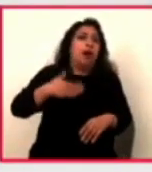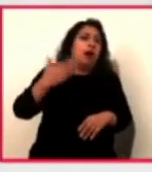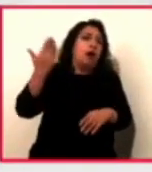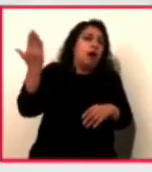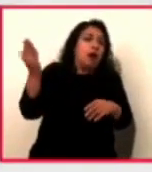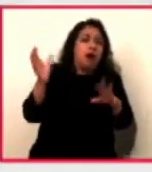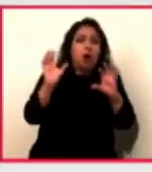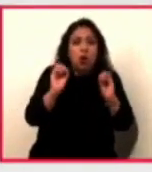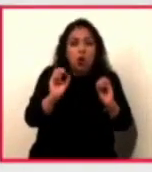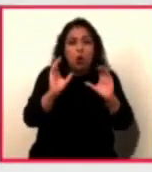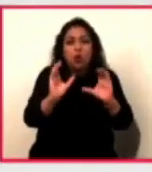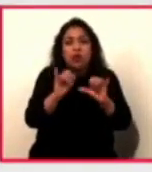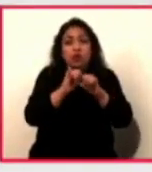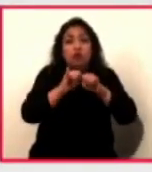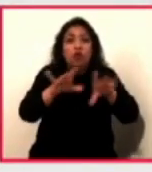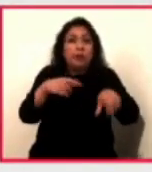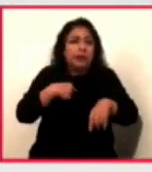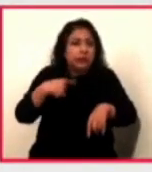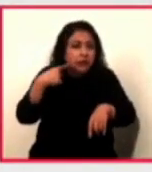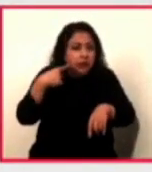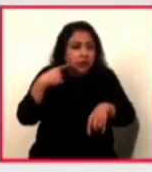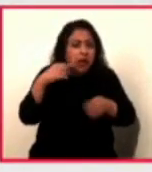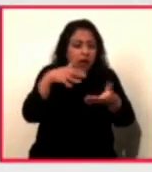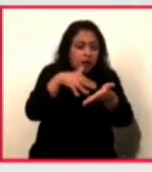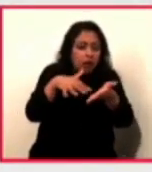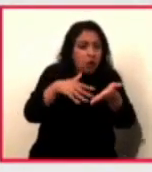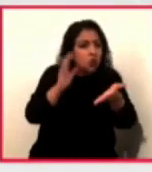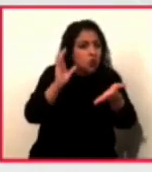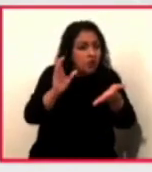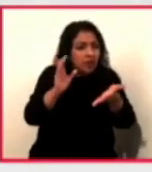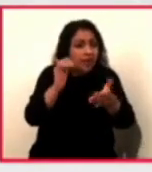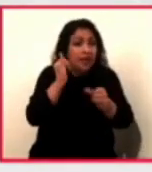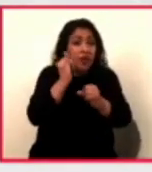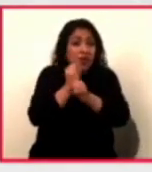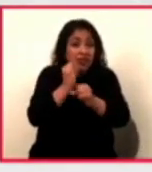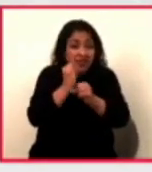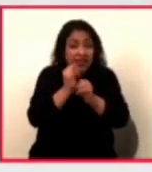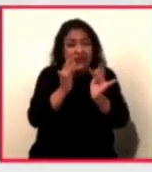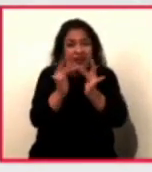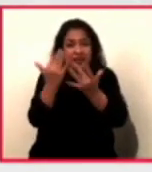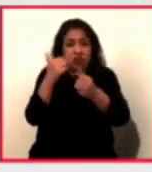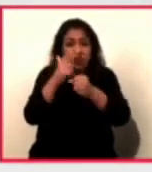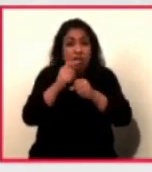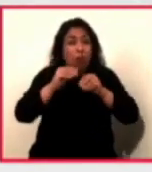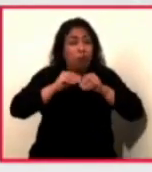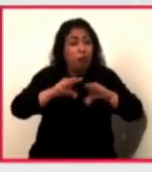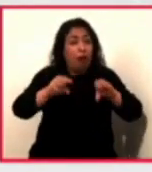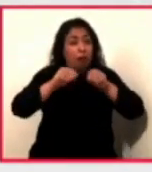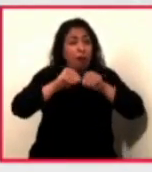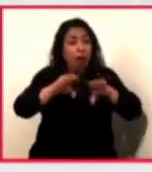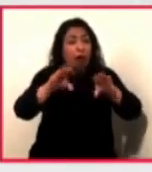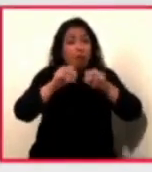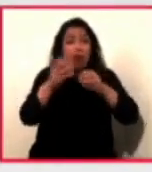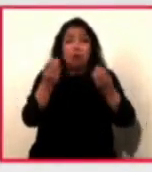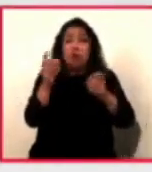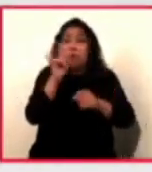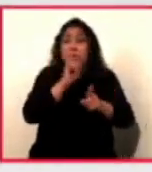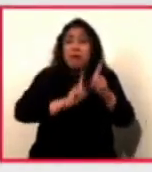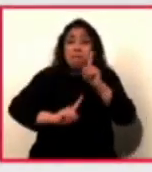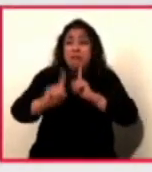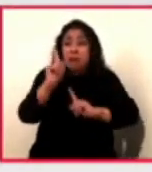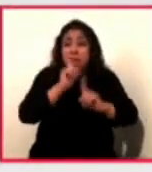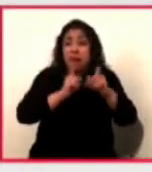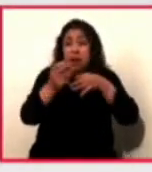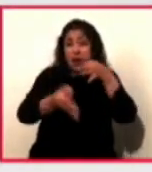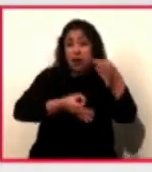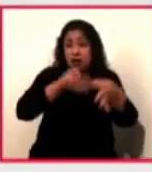cuidado en la información que escuchan o que leen en internet y en las redes sociales están plagadas de noticias falsas.